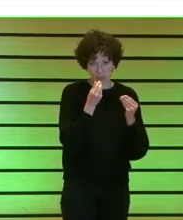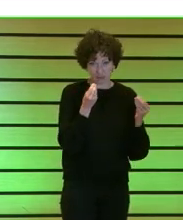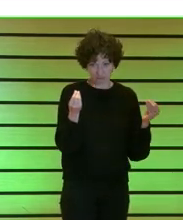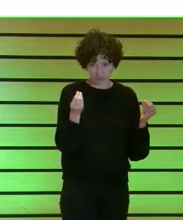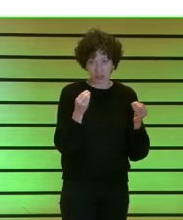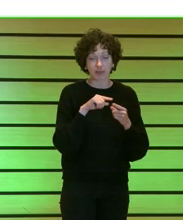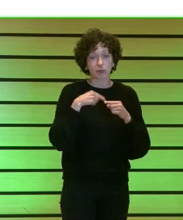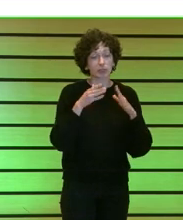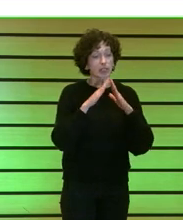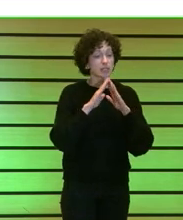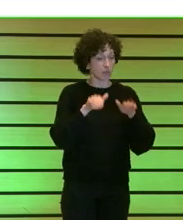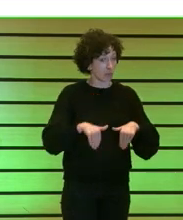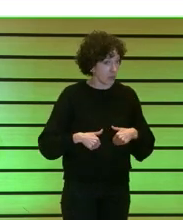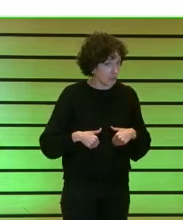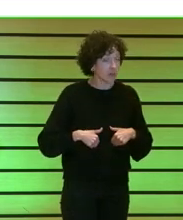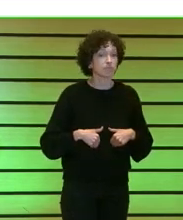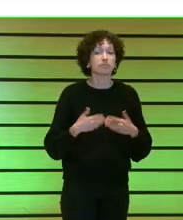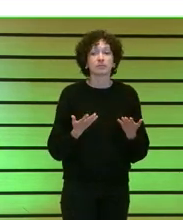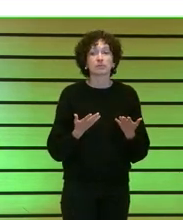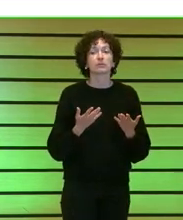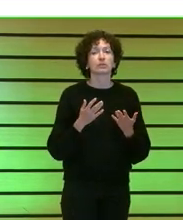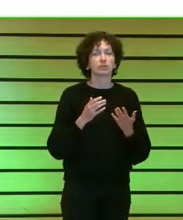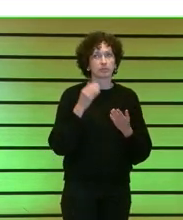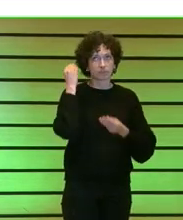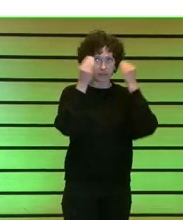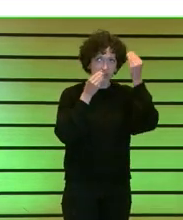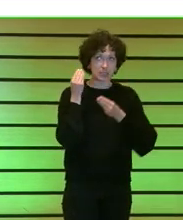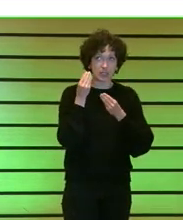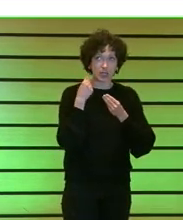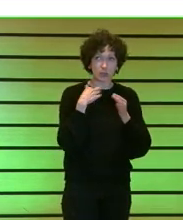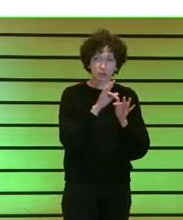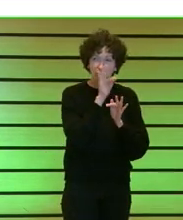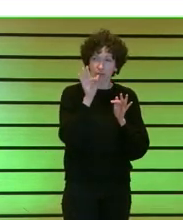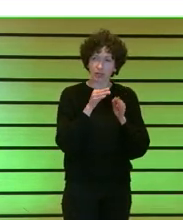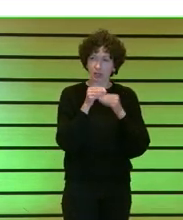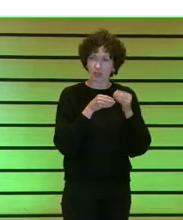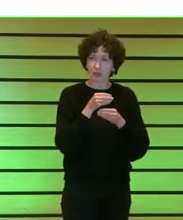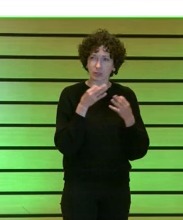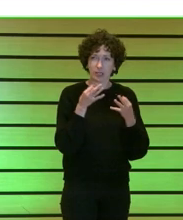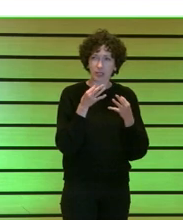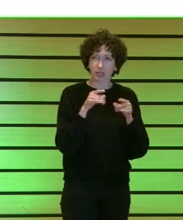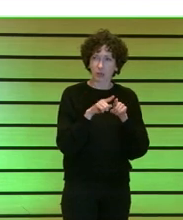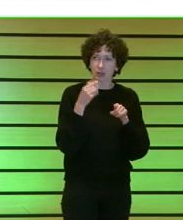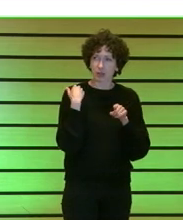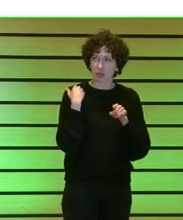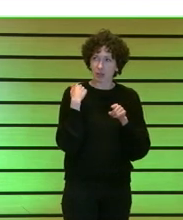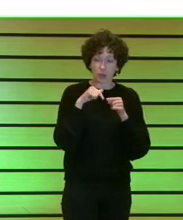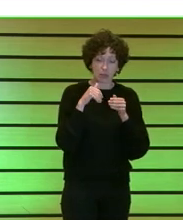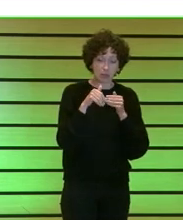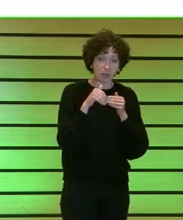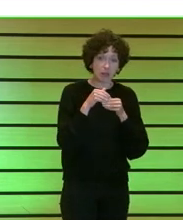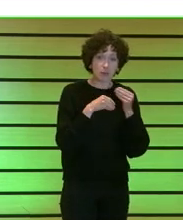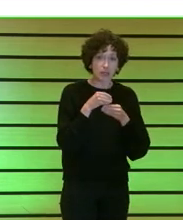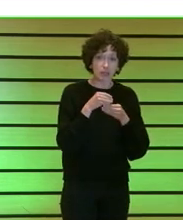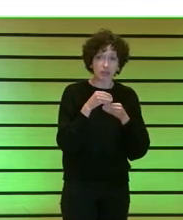Vuelve a casa termina su día y va pensando en qué ha hecho lo mismo que el día anterior qué va a hacer lo mismo que el día